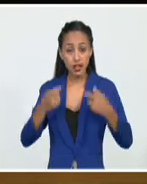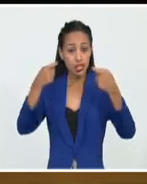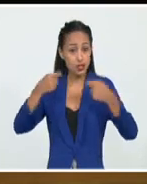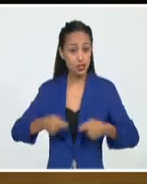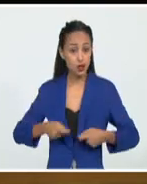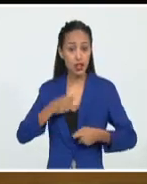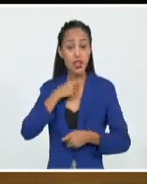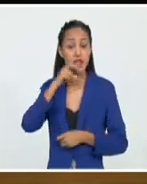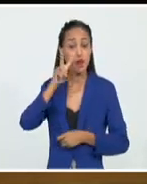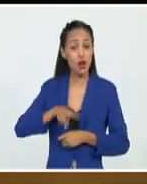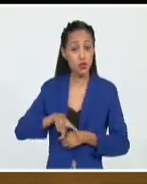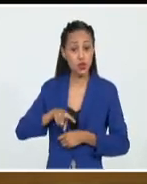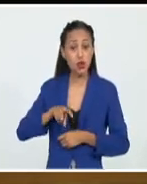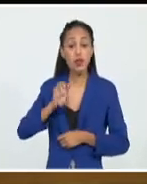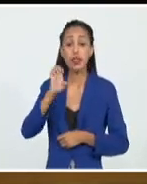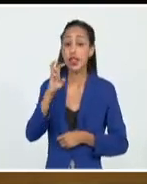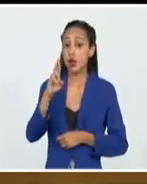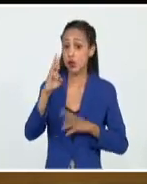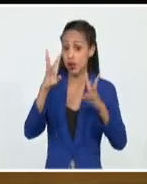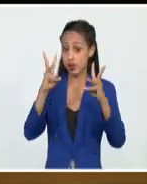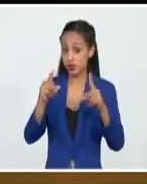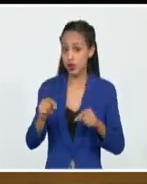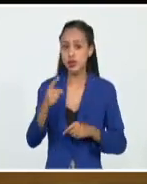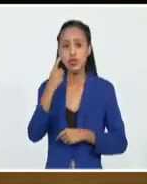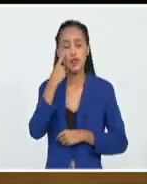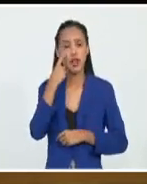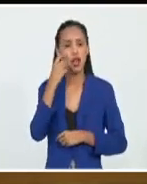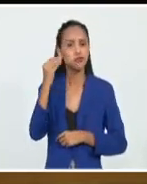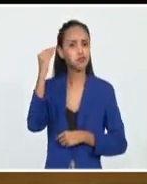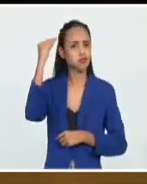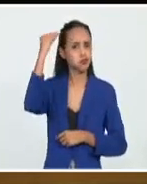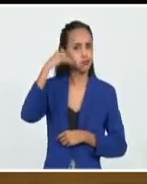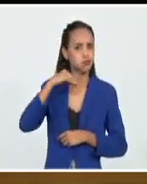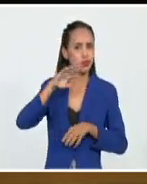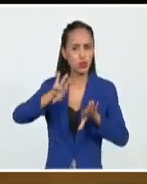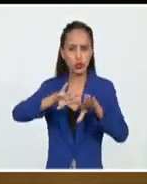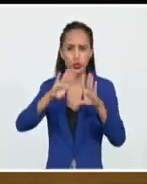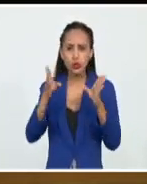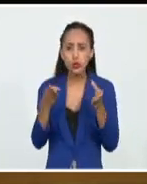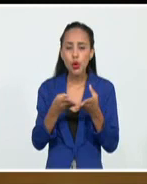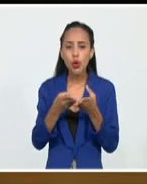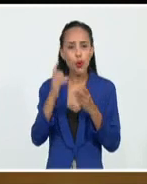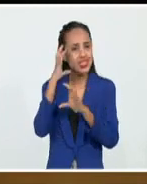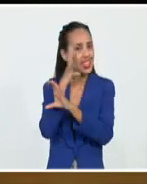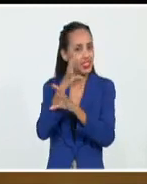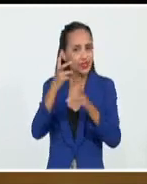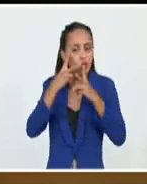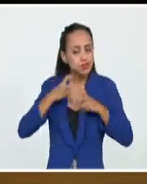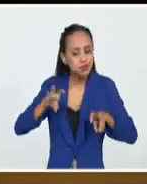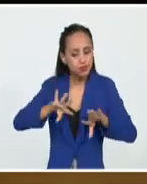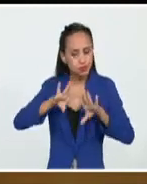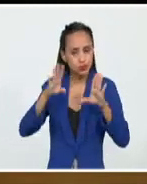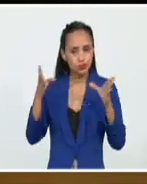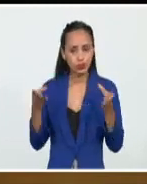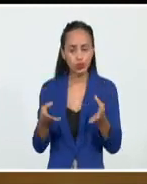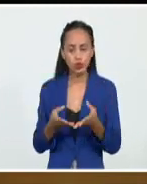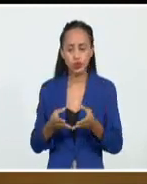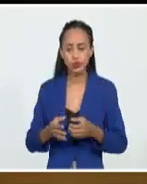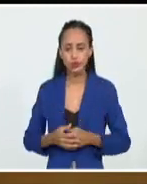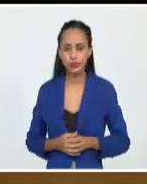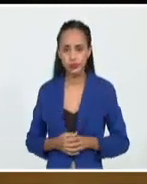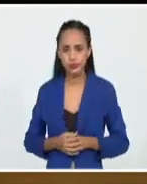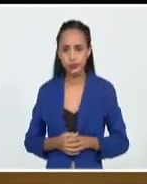resultados se apoyen en el conocimiento y la base científica. Asegurar que el trabajo y